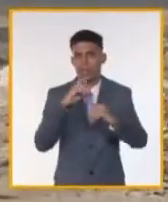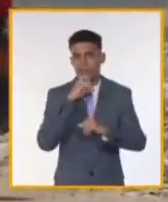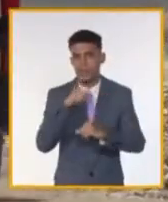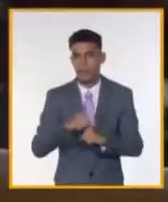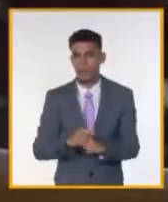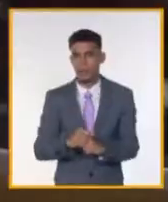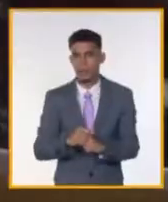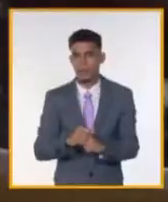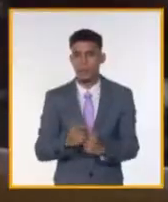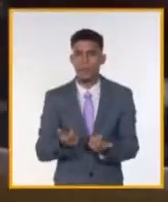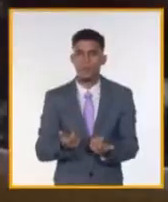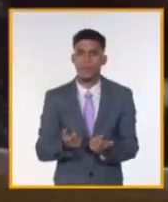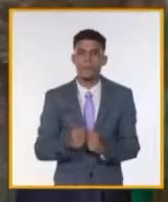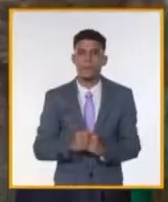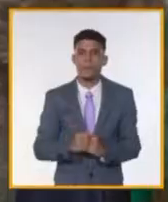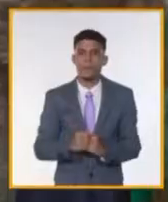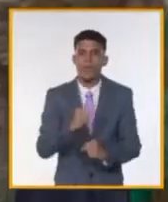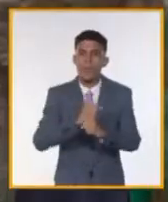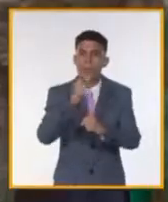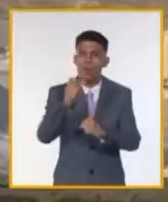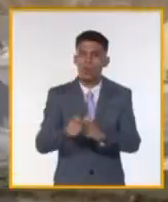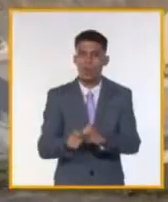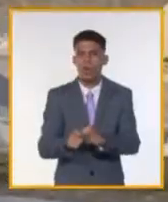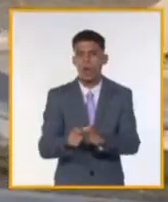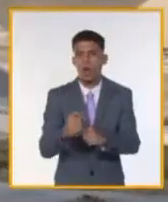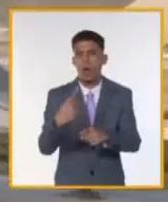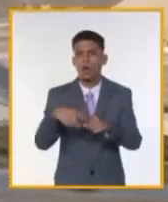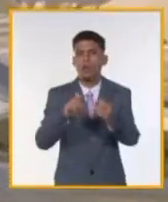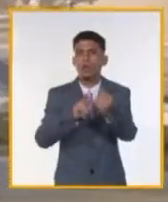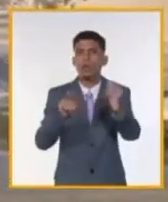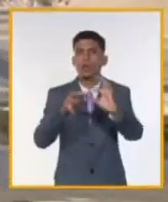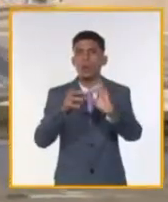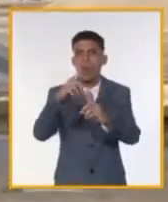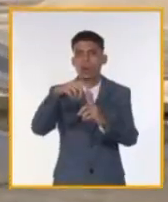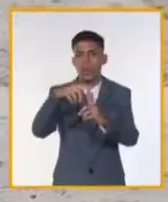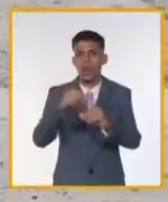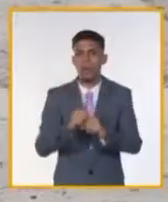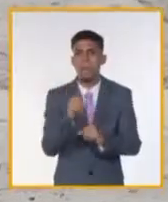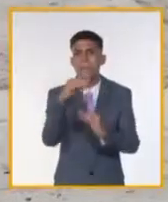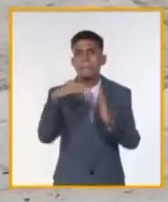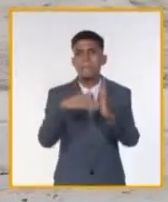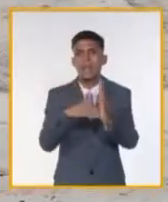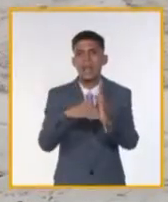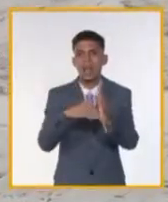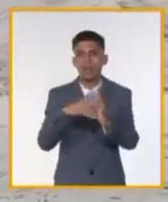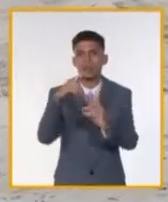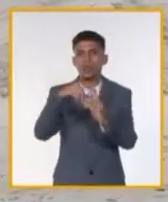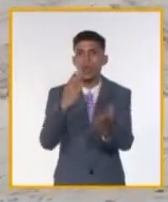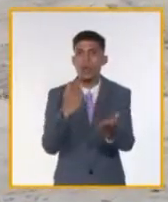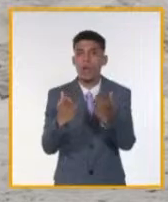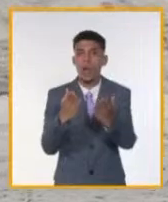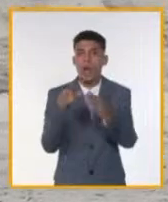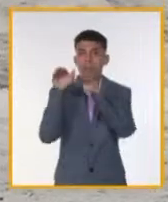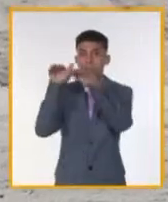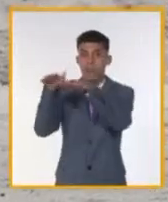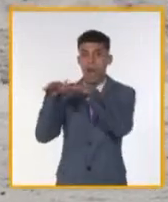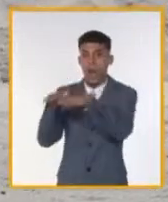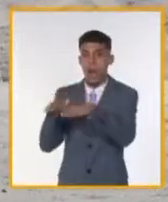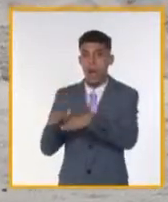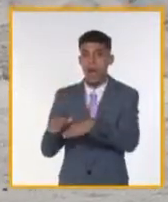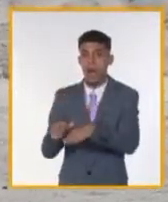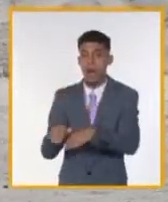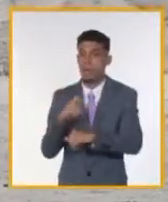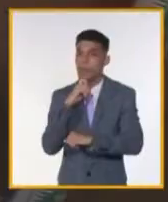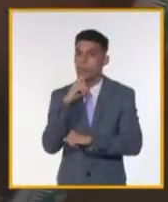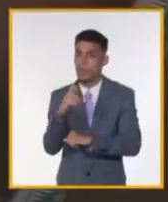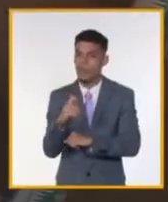había en este momento en almacén miles de toneladas de sal que se ha producido, pero que no se ha podido traer hacia el